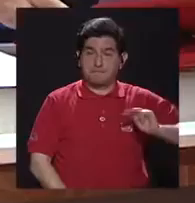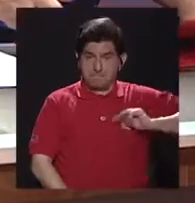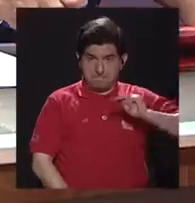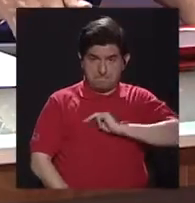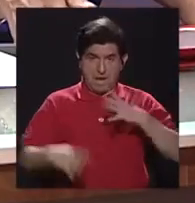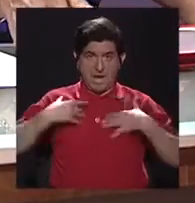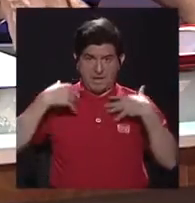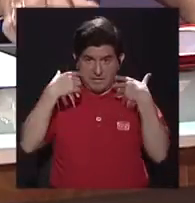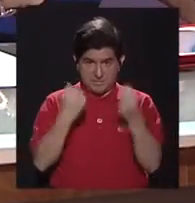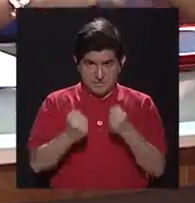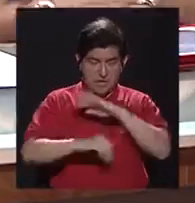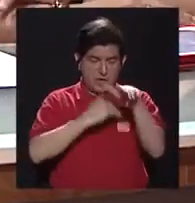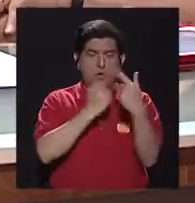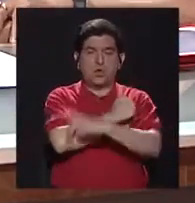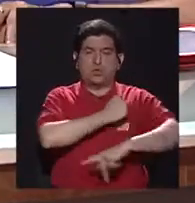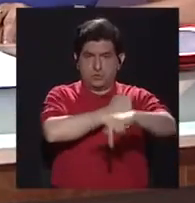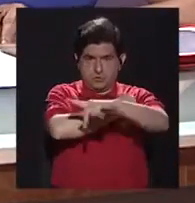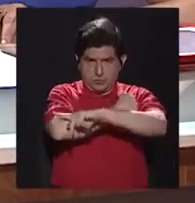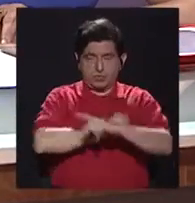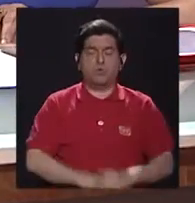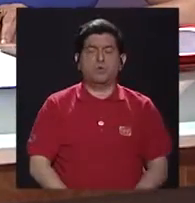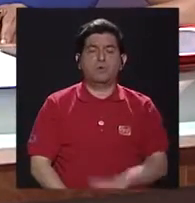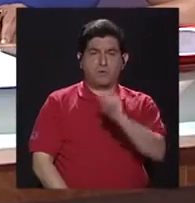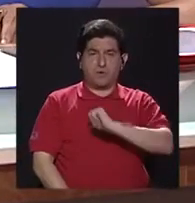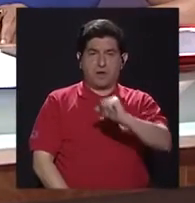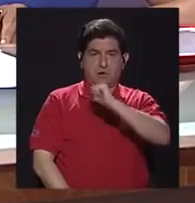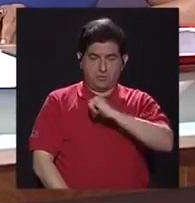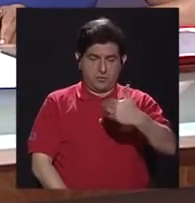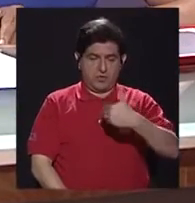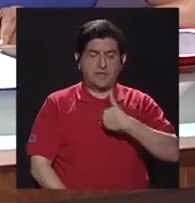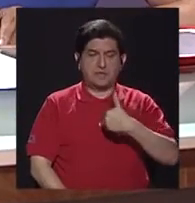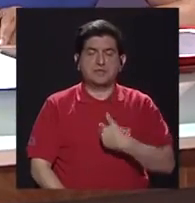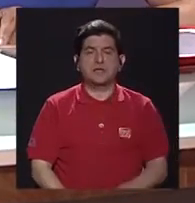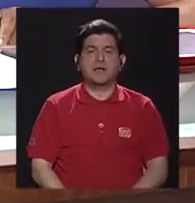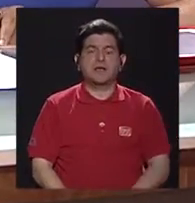Ministerio de Salud en todo país, la Autoridad de Salud, tiene una cosa que se llama poder